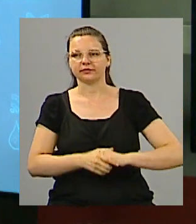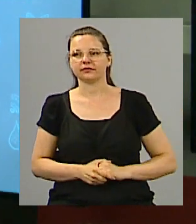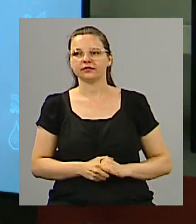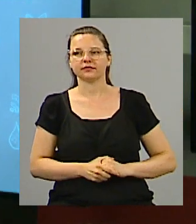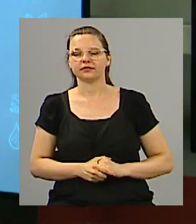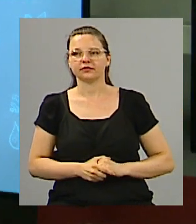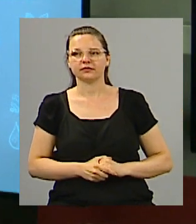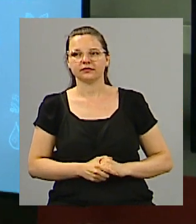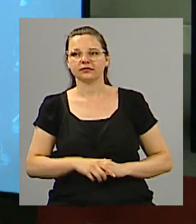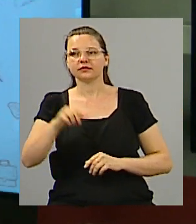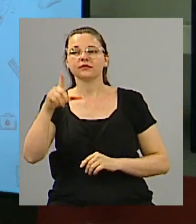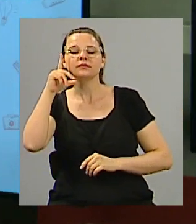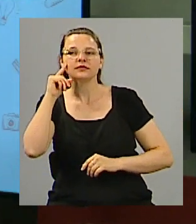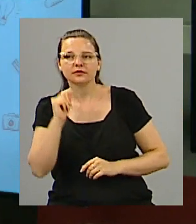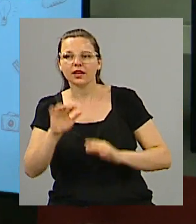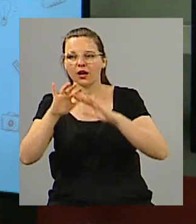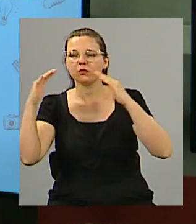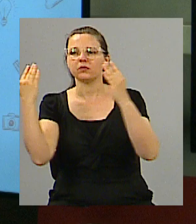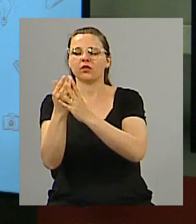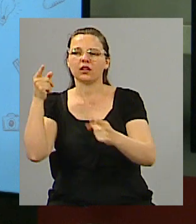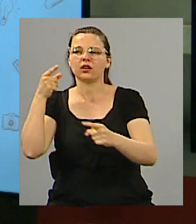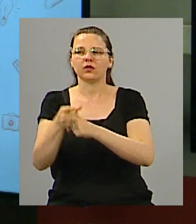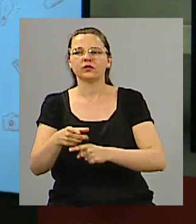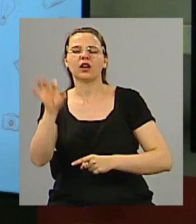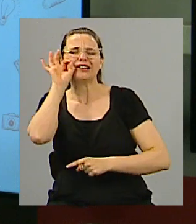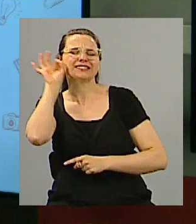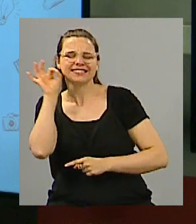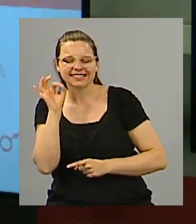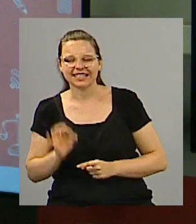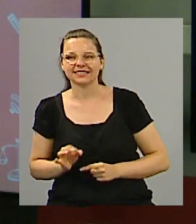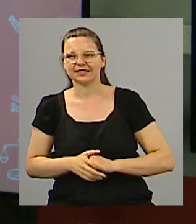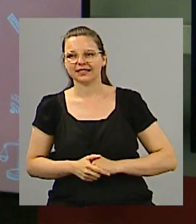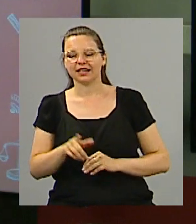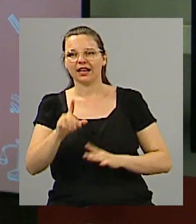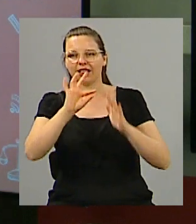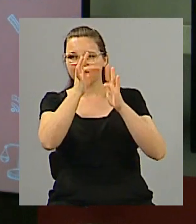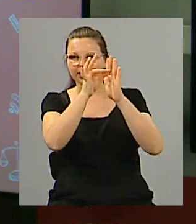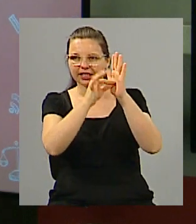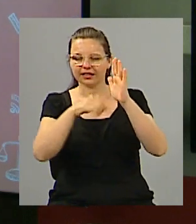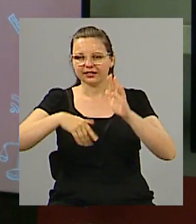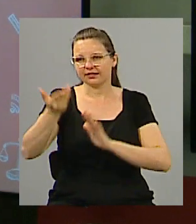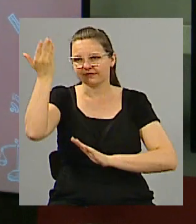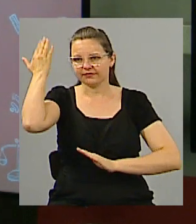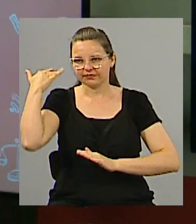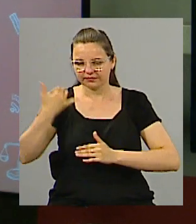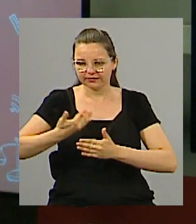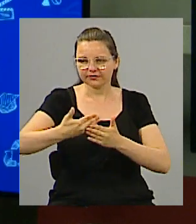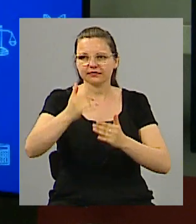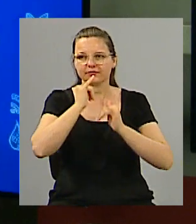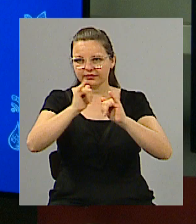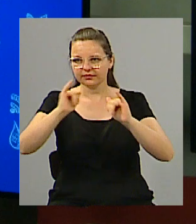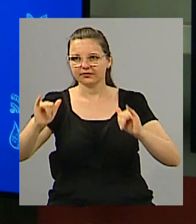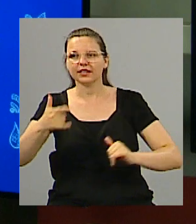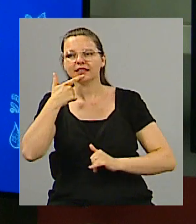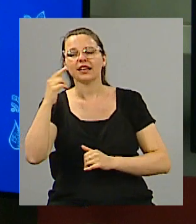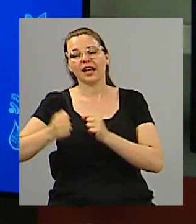www.unidiversidad.com.ar. Hoy es el Día Mundial de la Lucha contra el SIDA y vamos a repasar algunos datitos que son los que se conocieron en las últimas horas. Hasta septiembre